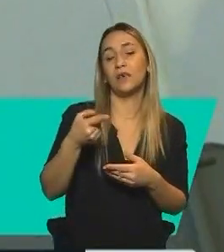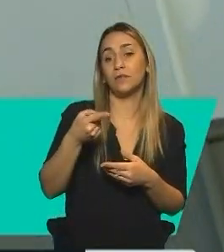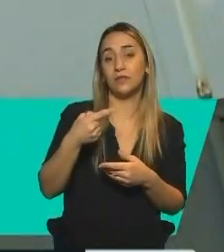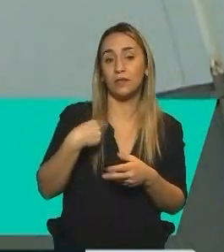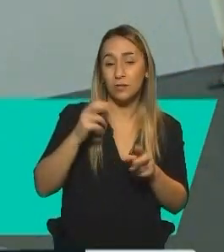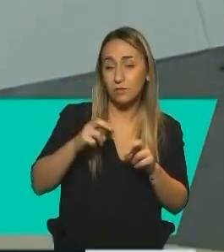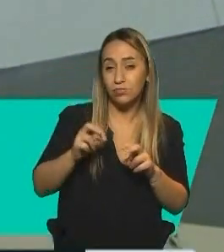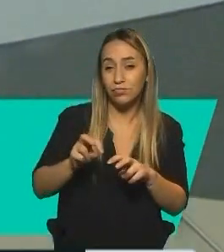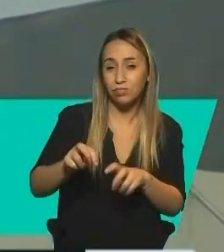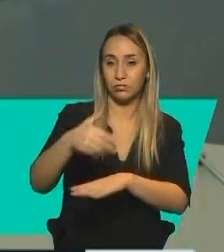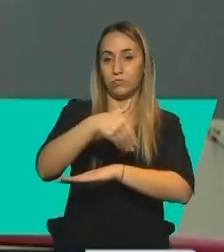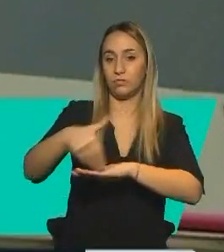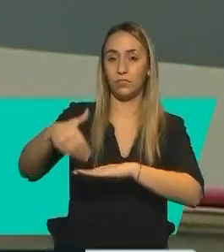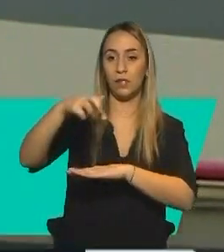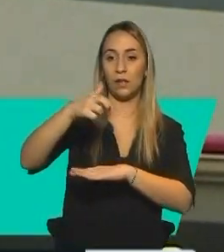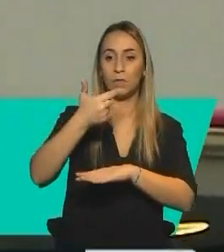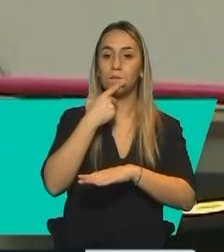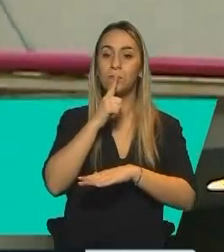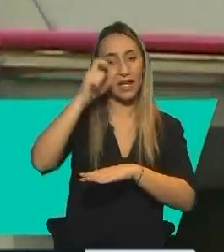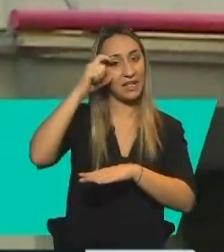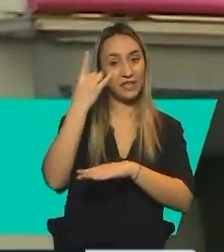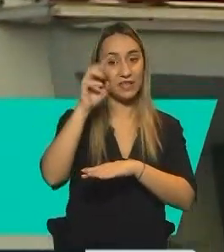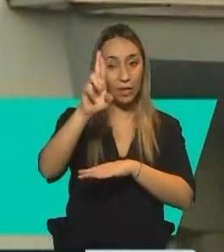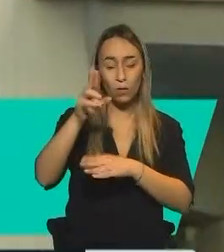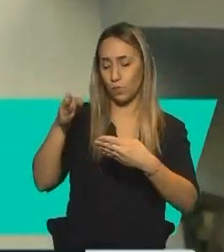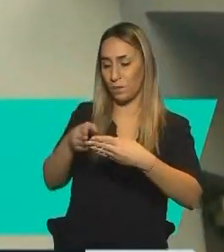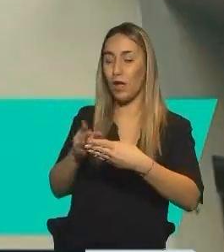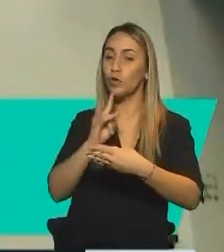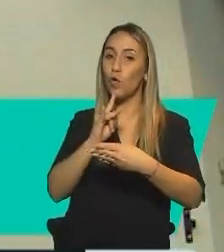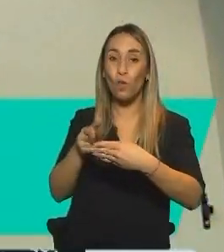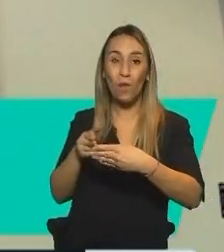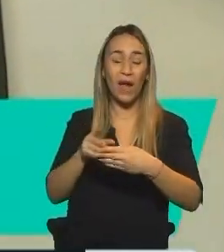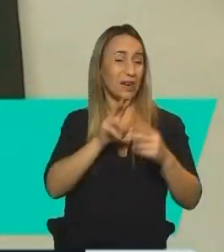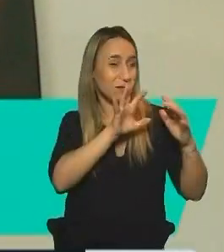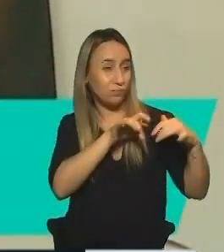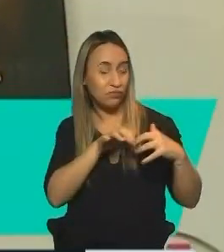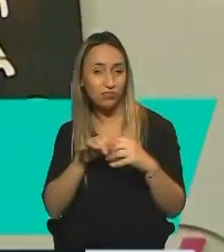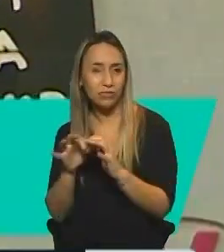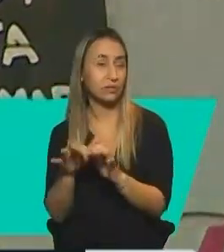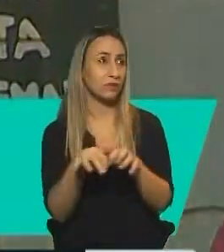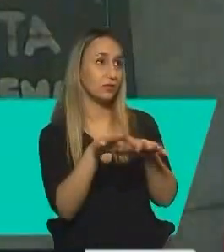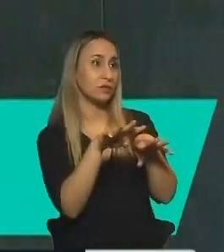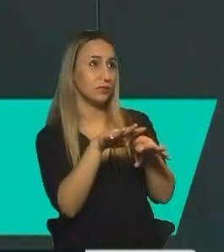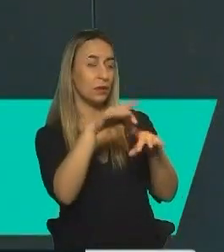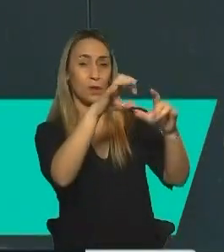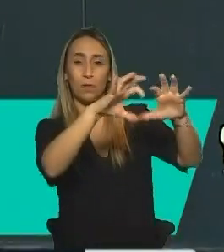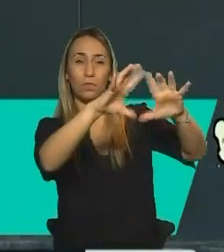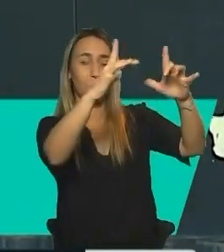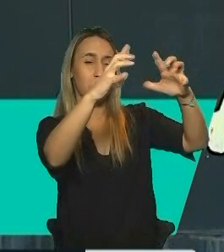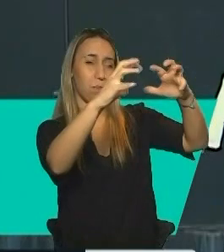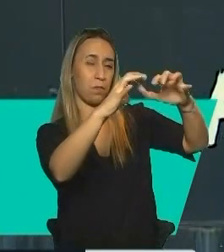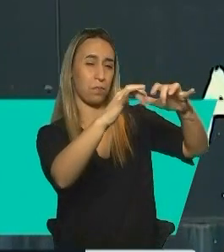venir acá hasta Pasteur y Tucumán, y con el horror también de ver cómo seguían cayendo las cosas y esos